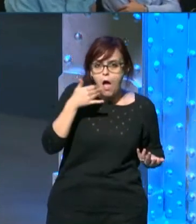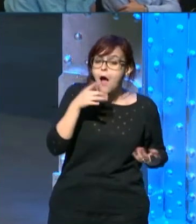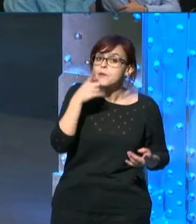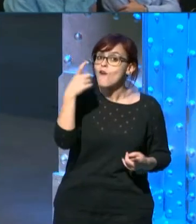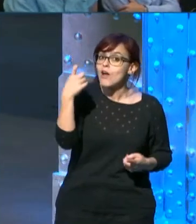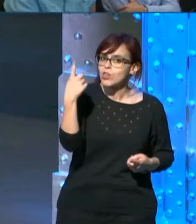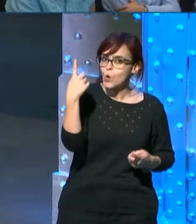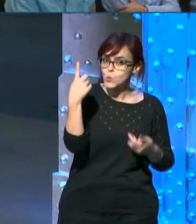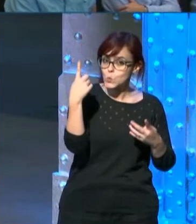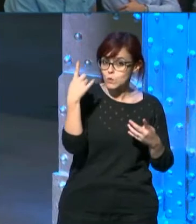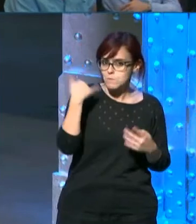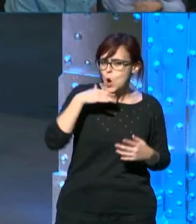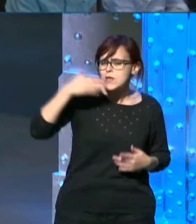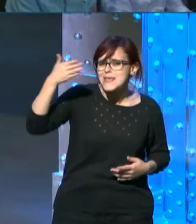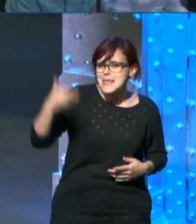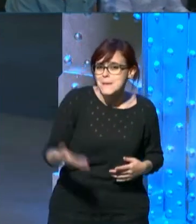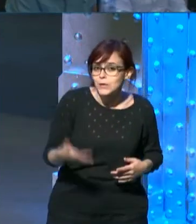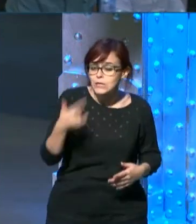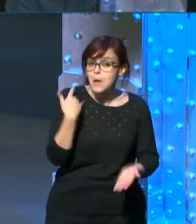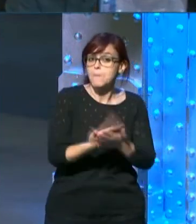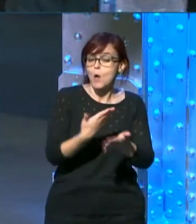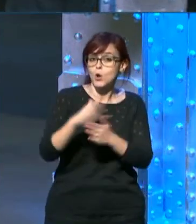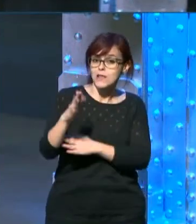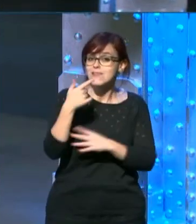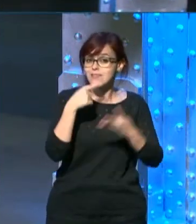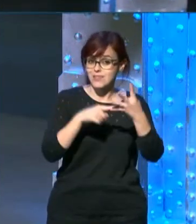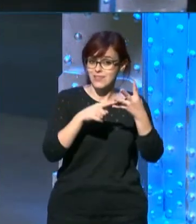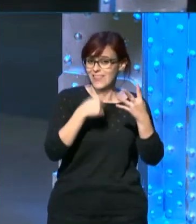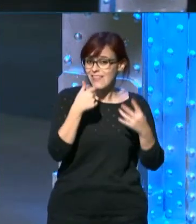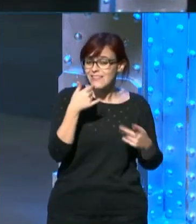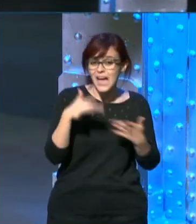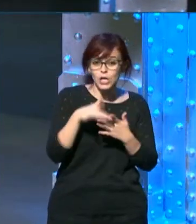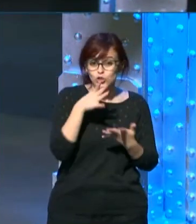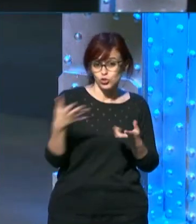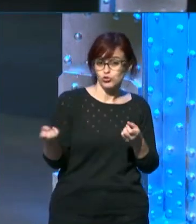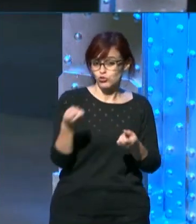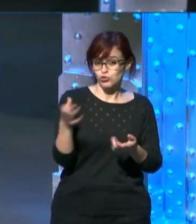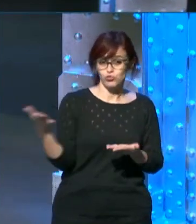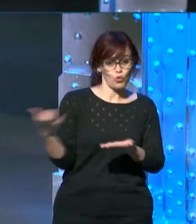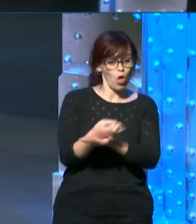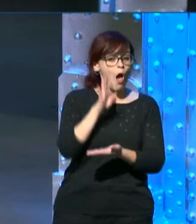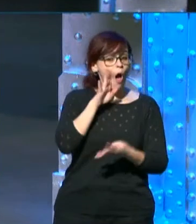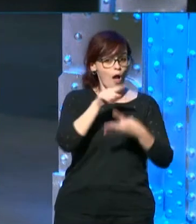una cosa muy importante que proponía este método. Decía que con todo esto que os he contado, se crean unos requisitos,